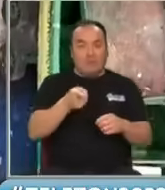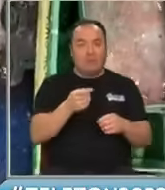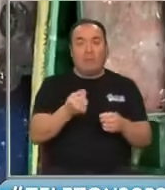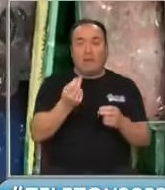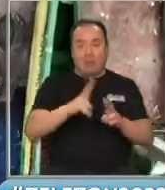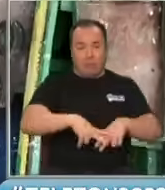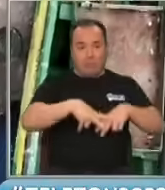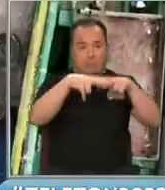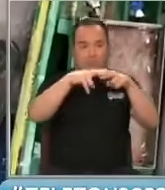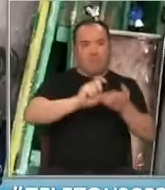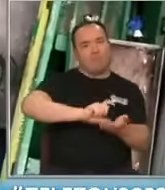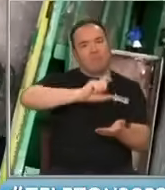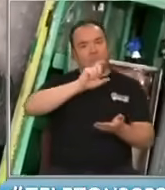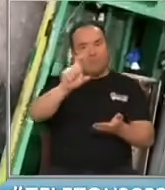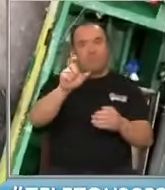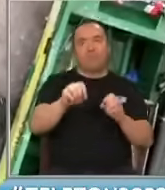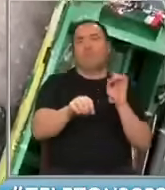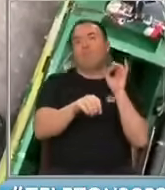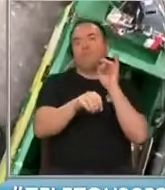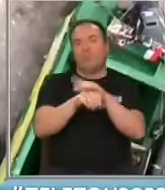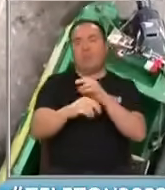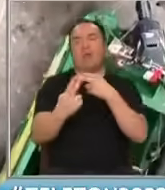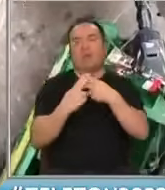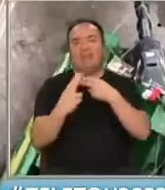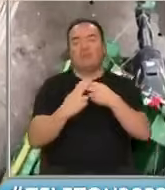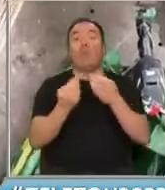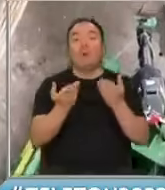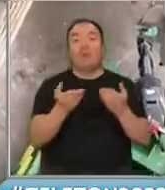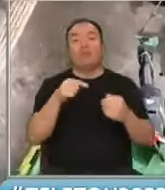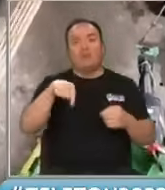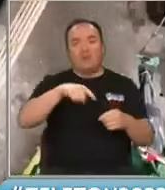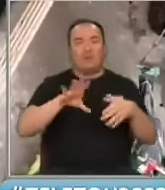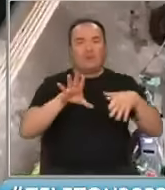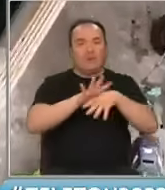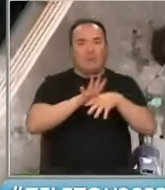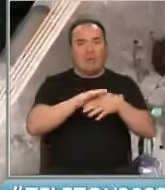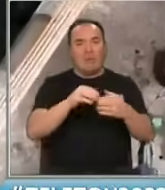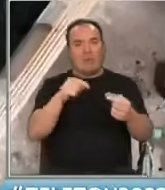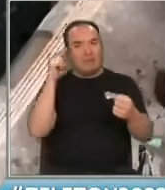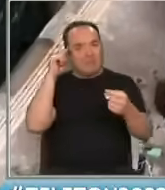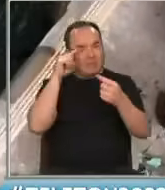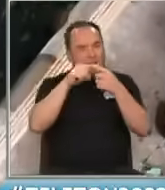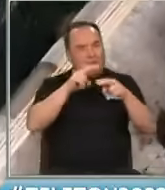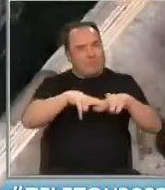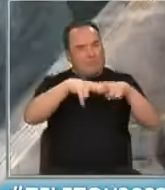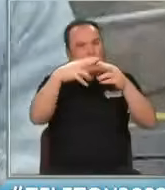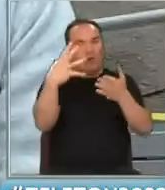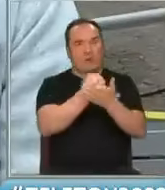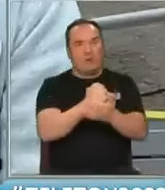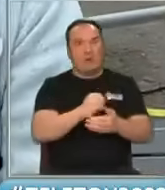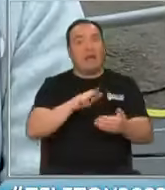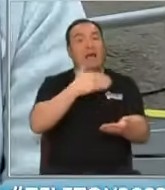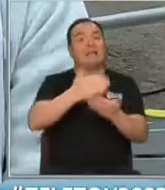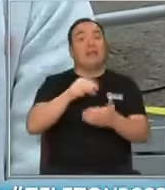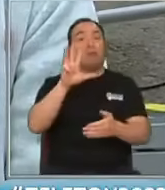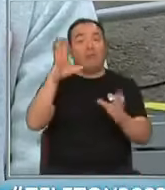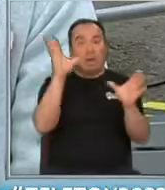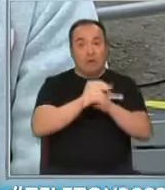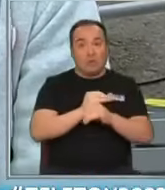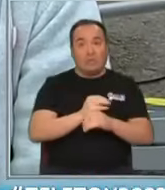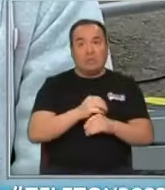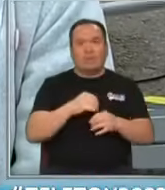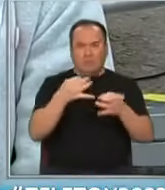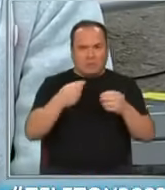Así que por eso estamos todos aquí reunidos para que logremos la meta. ¿Hasta las 9 de la noche o hasta botar stock? ¿Son, ¿verdad que son 8.000 merluzas?